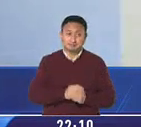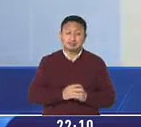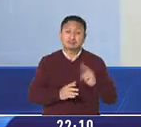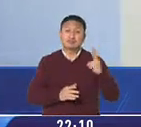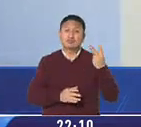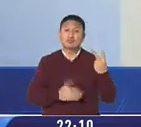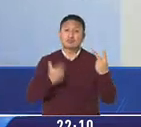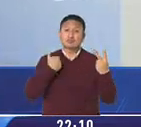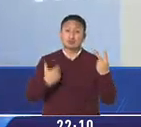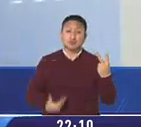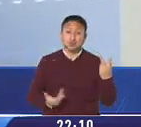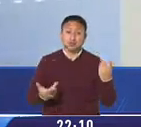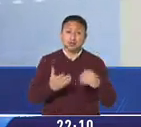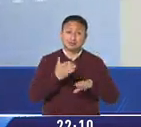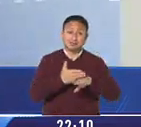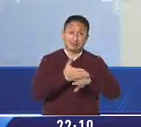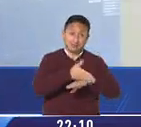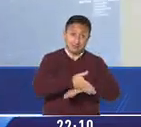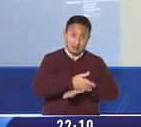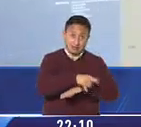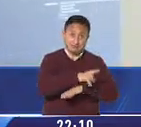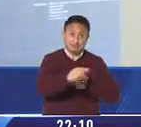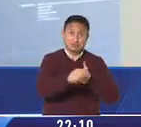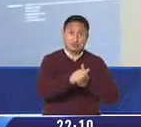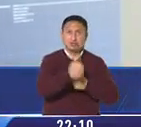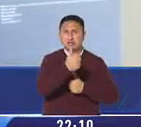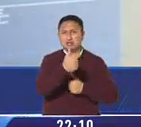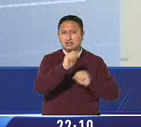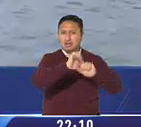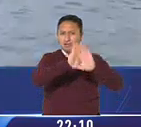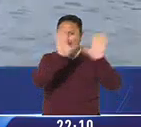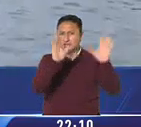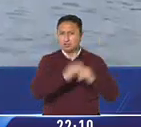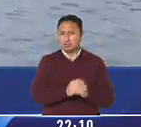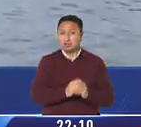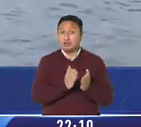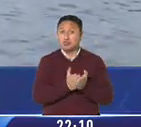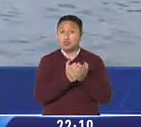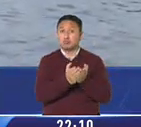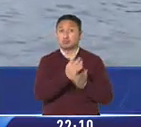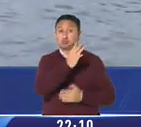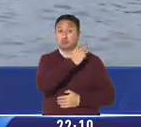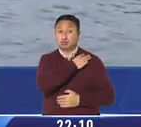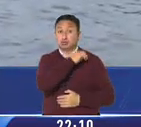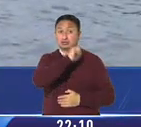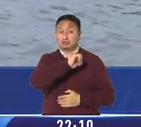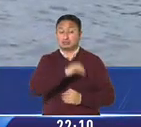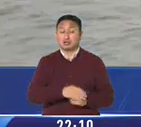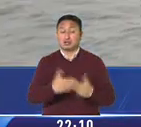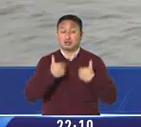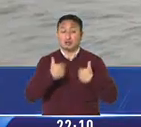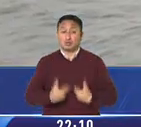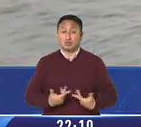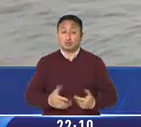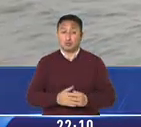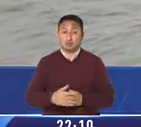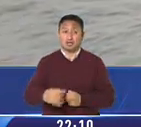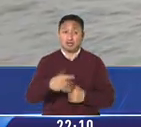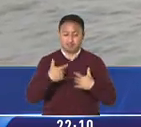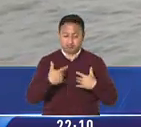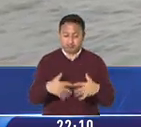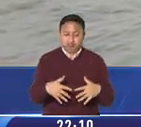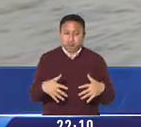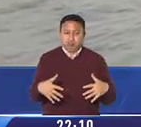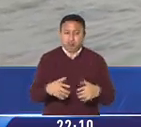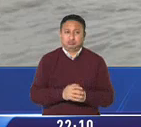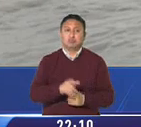segundo hallazgo se dio horas más tarde, cerca de las 10 de la mañana, la Armada del Ecuador informó que recuperó el cuerpo en estado de descomposición